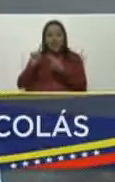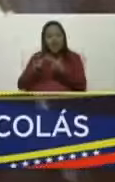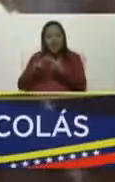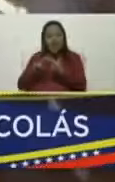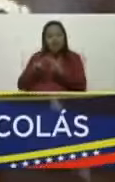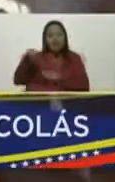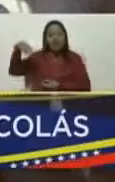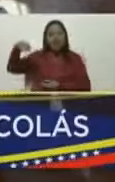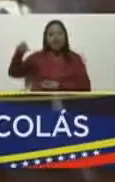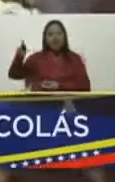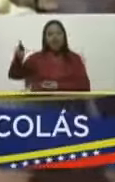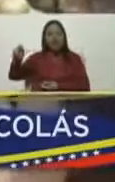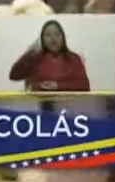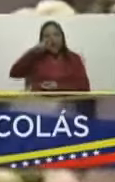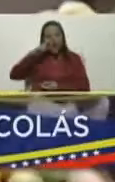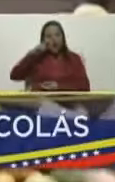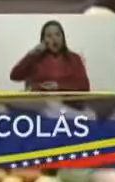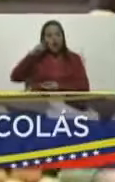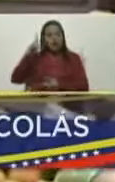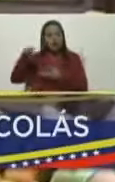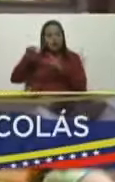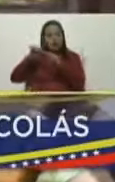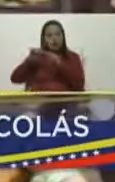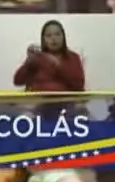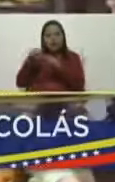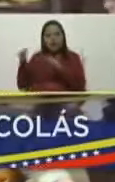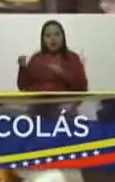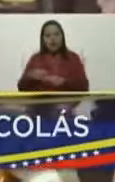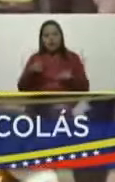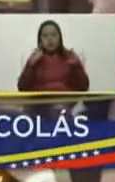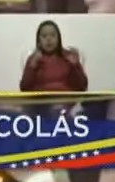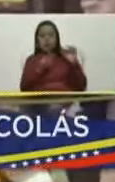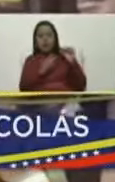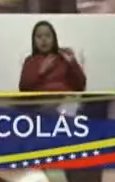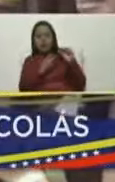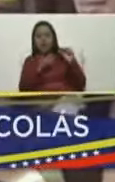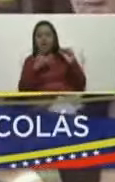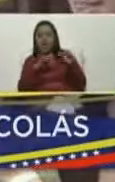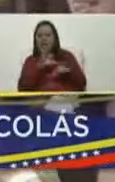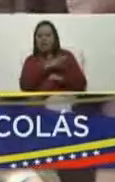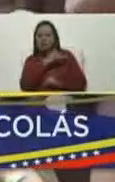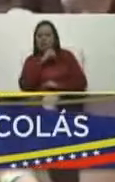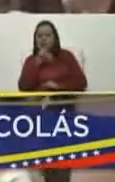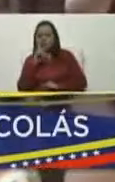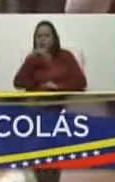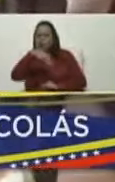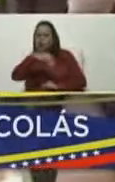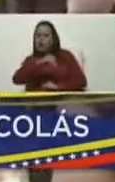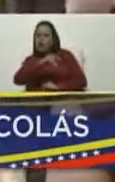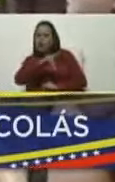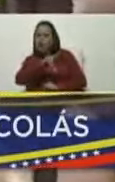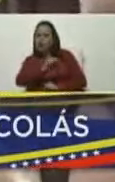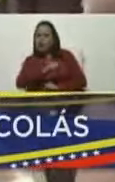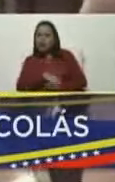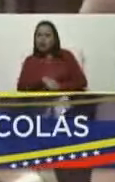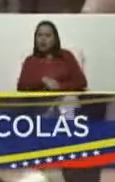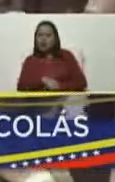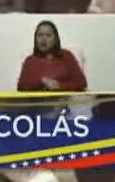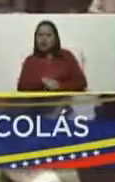Fresa. Mira esta mora. ¿Ah? ¿No hay una canción que dice así? Allá en la